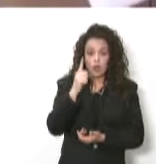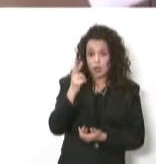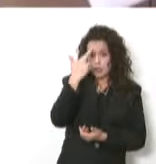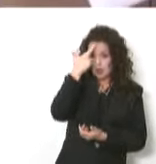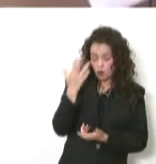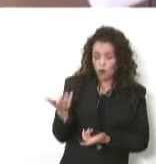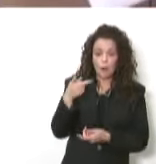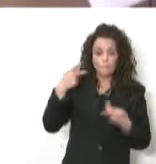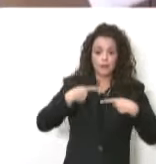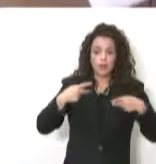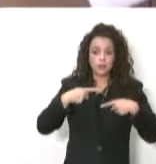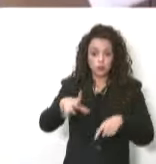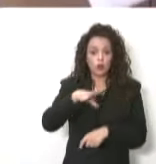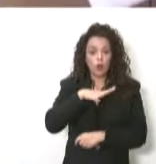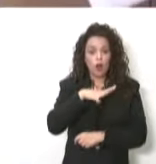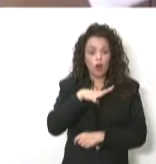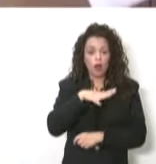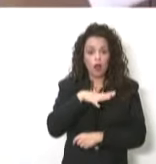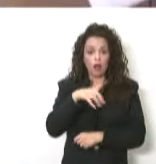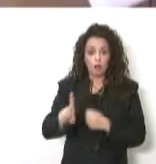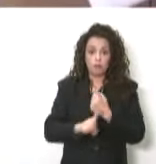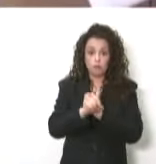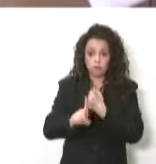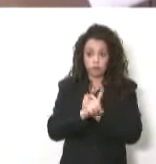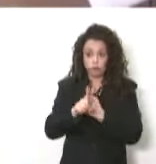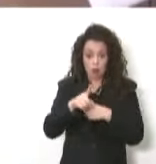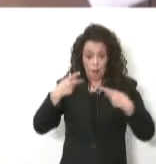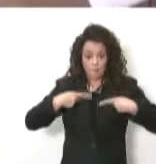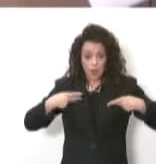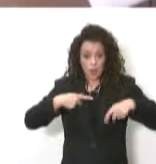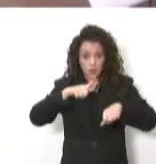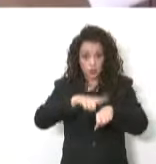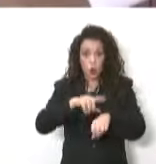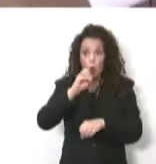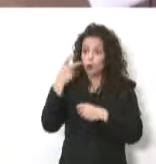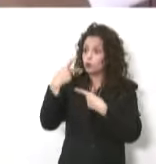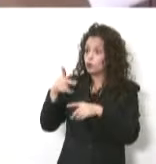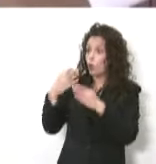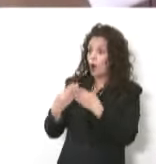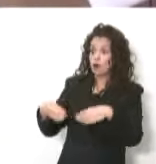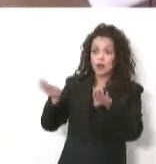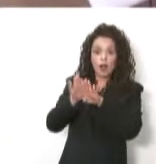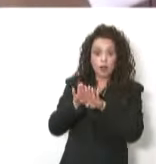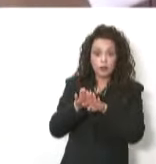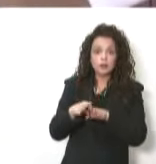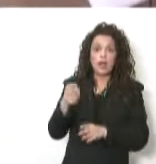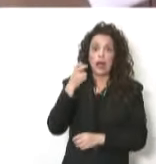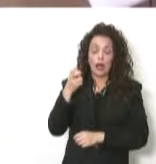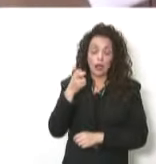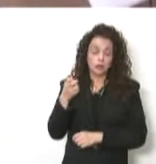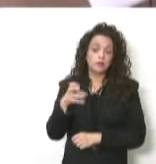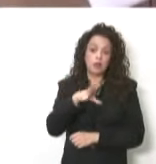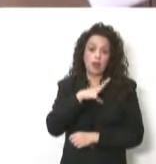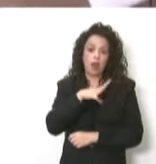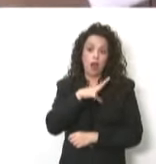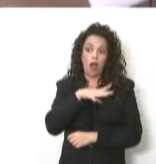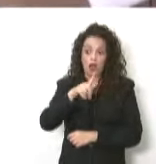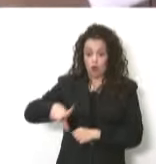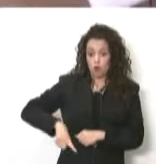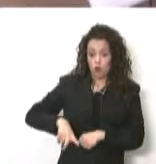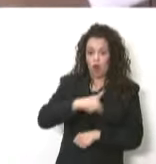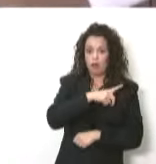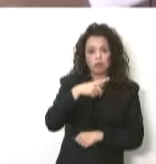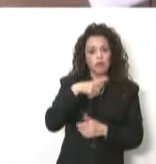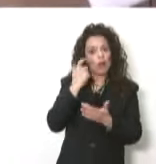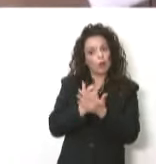personas que han sufrido afectaciones en su persona o bien en su patrimonio el derecho a que el Estado lleve a cabo la reparación integral